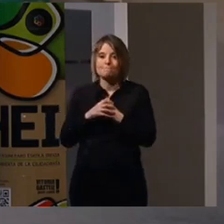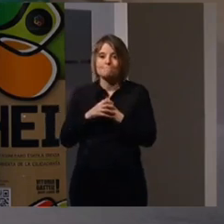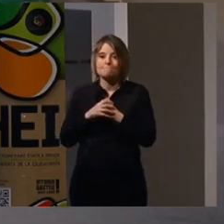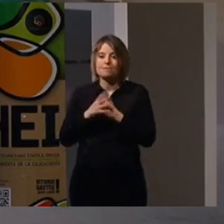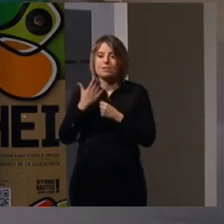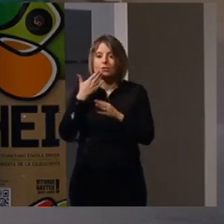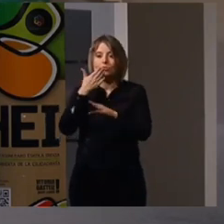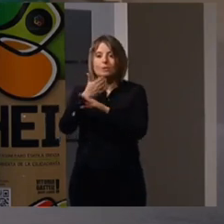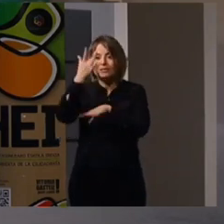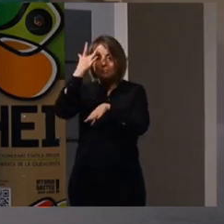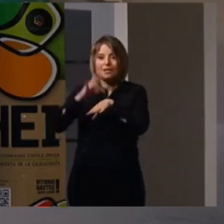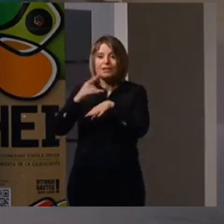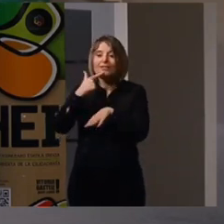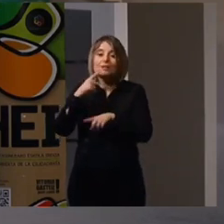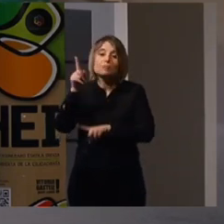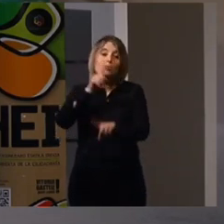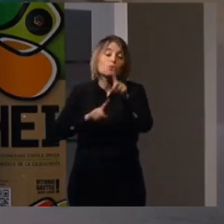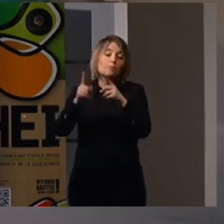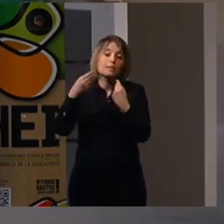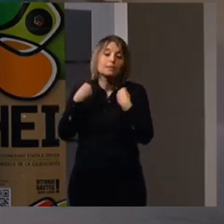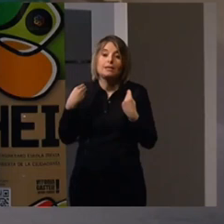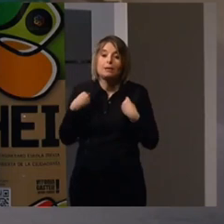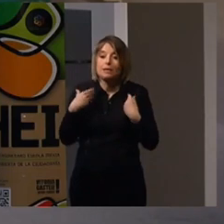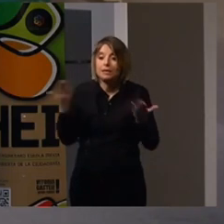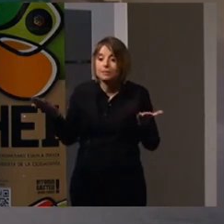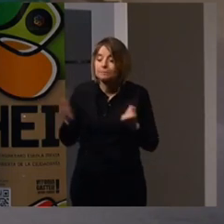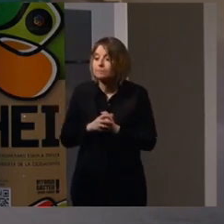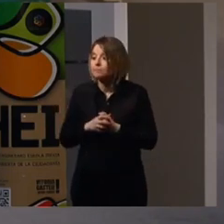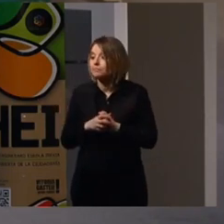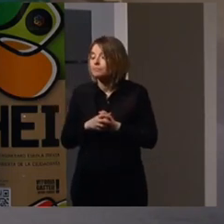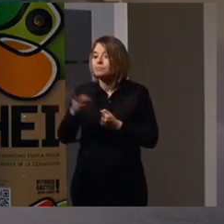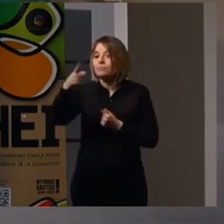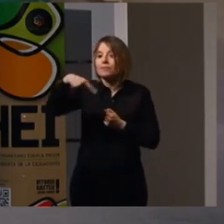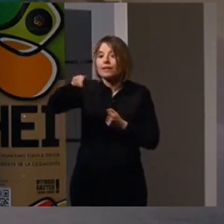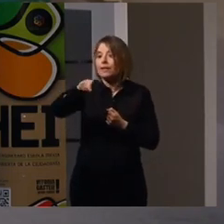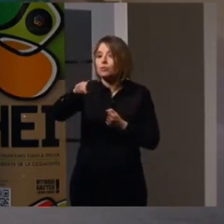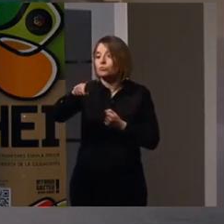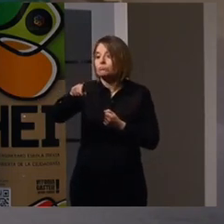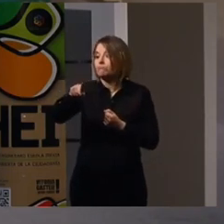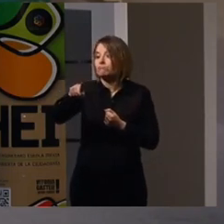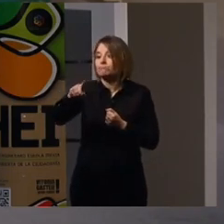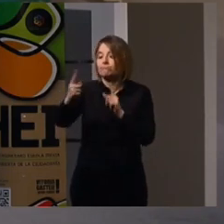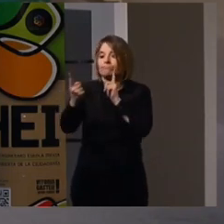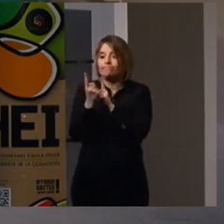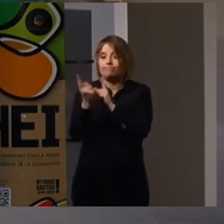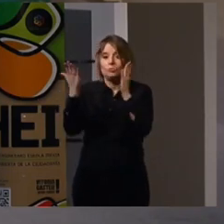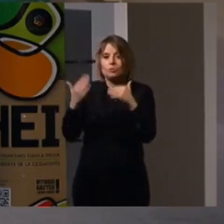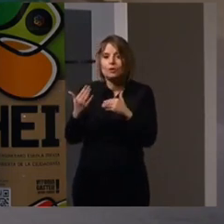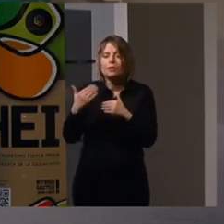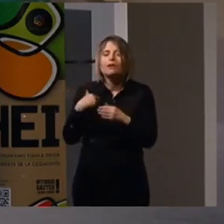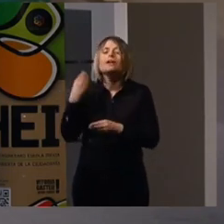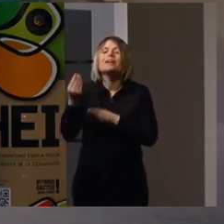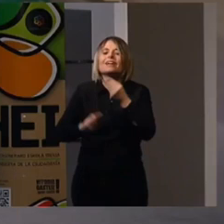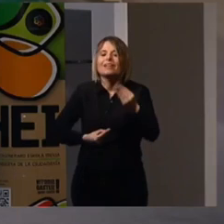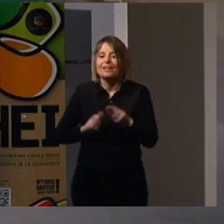cuando vas a la consulta y te dicen que son problemas de la vida y que no están para ti, ¿vale? ¿Qué